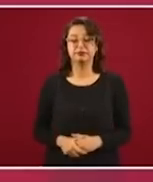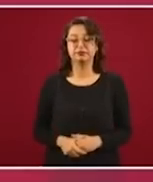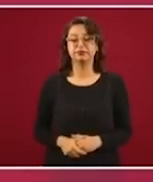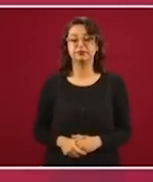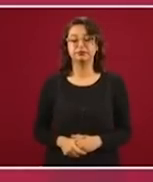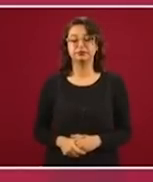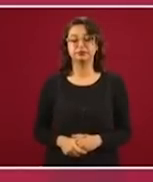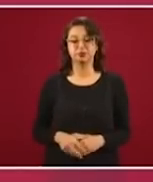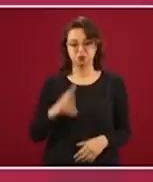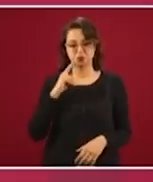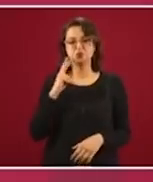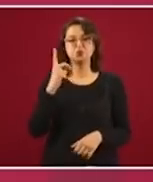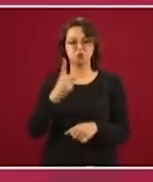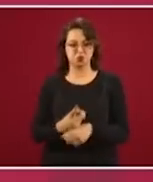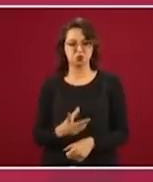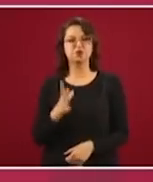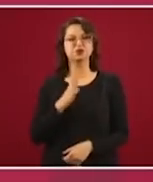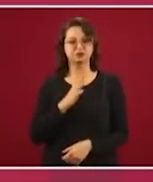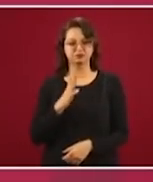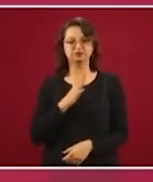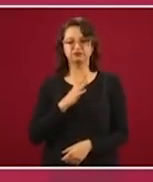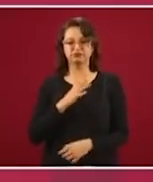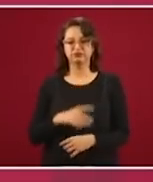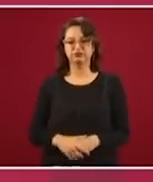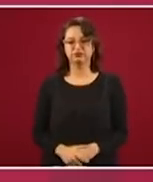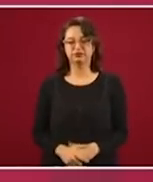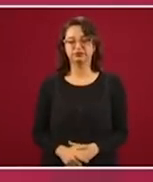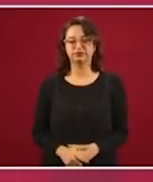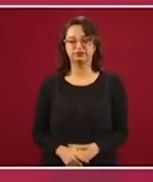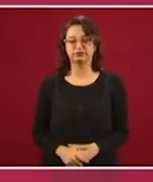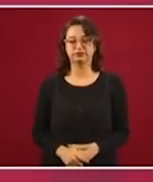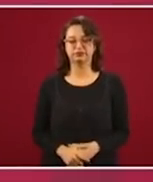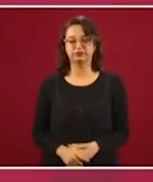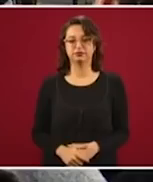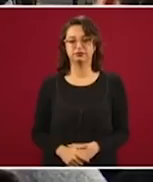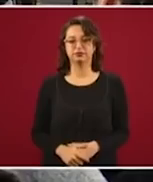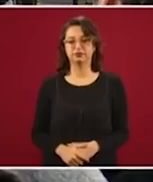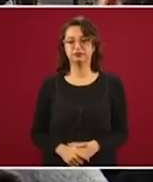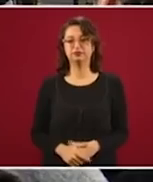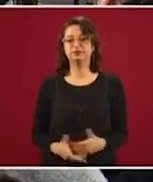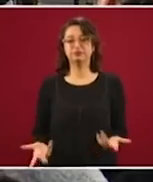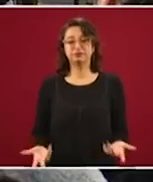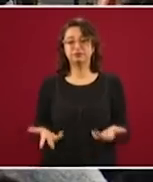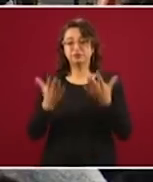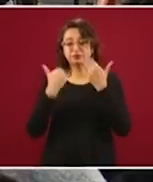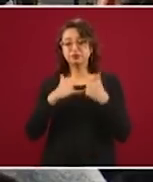para hacerlo. Además, como no hay corrupción,